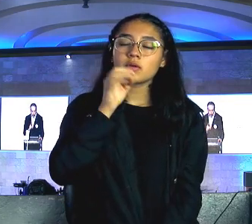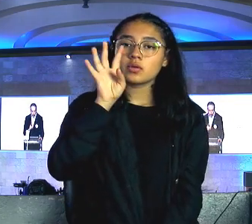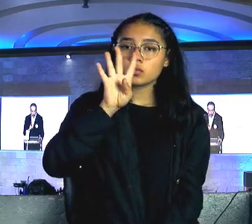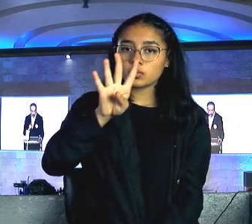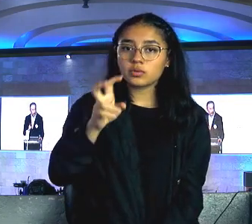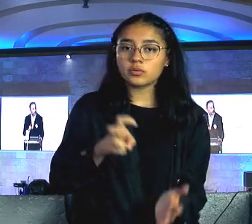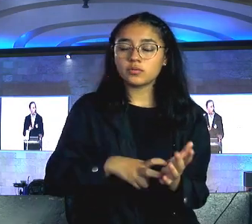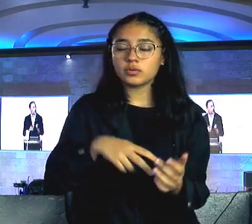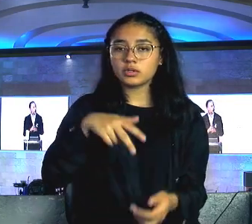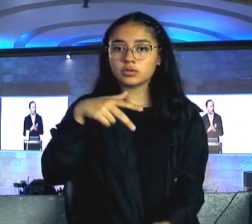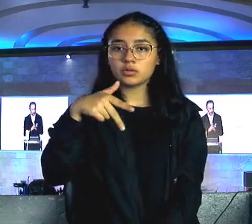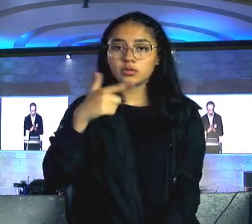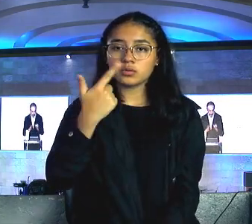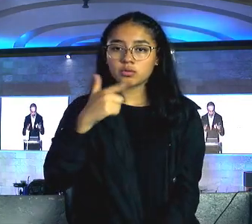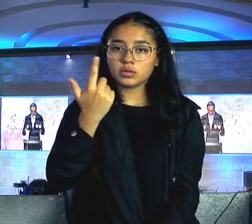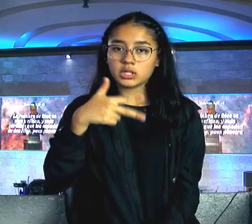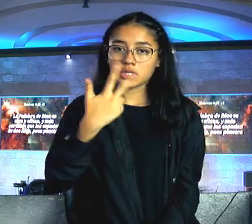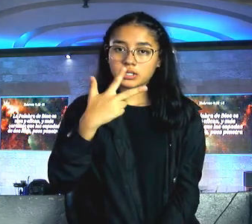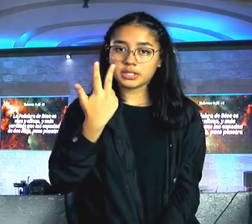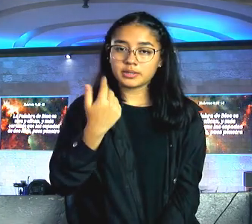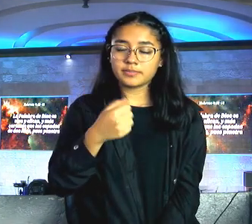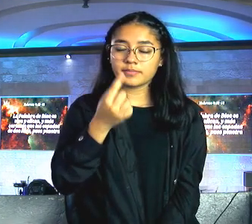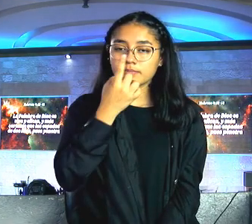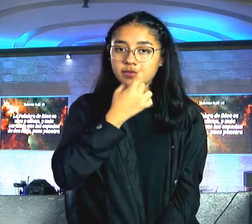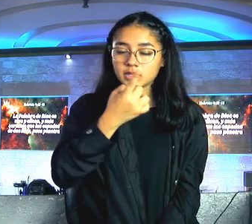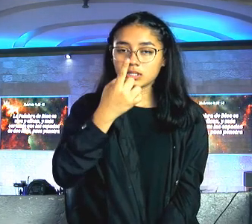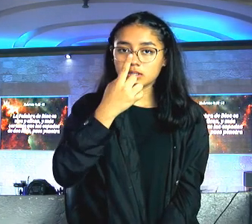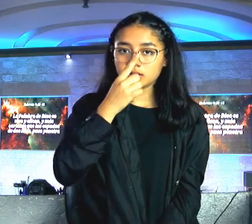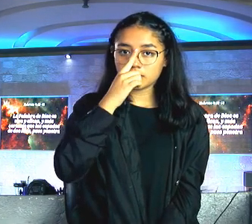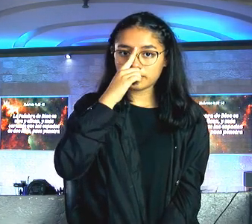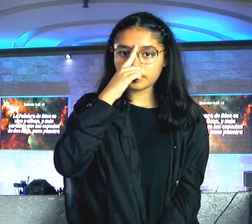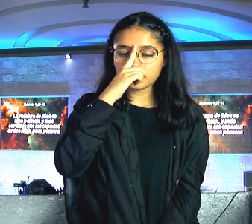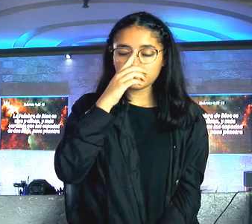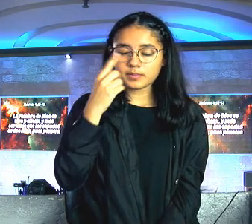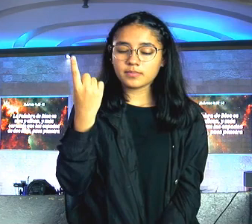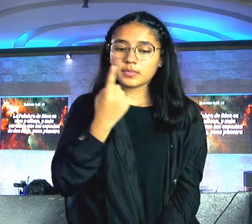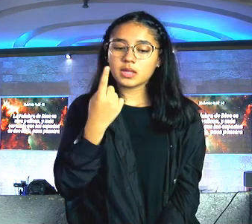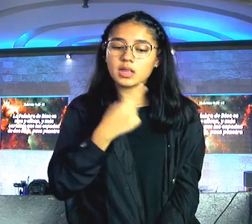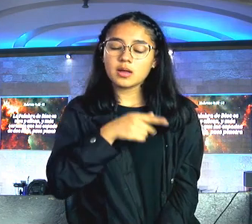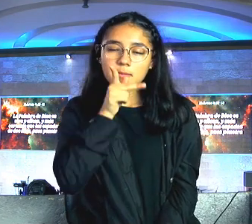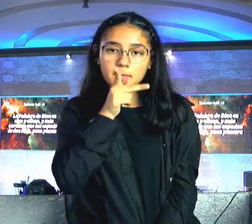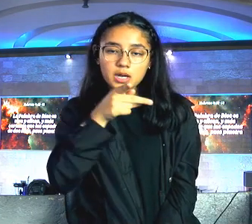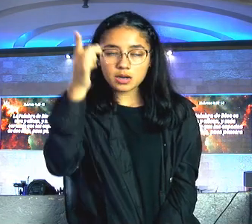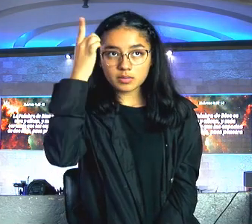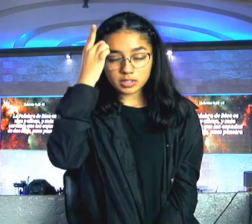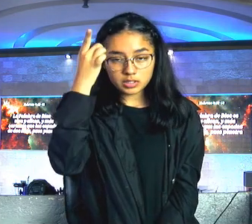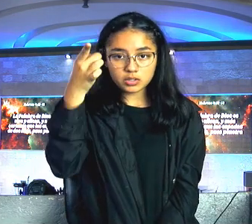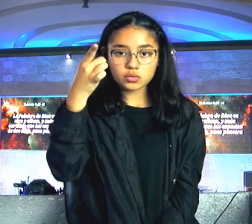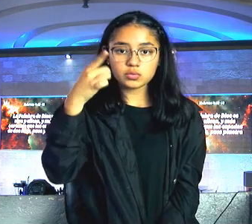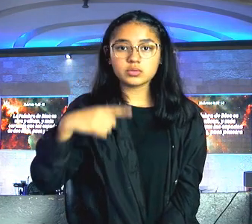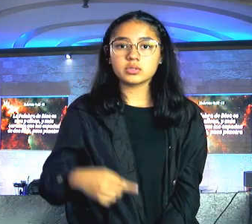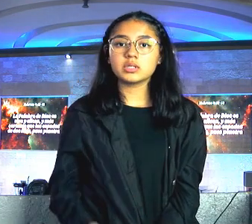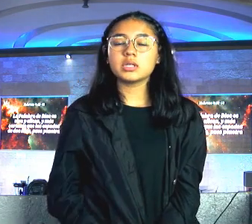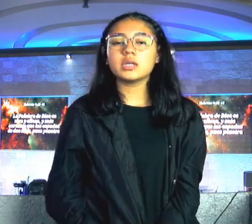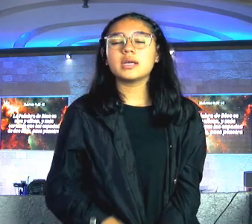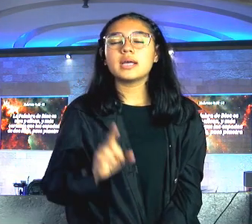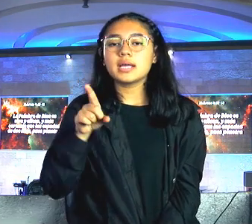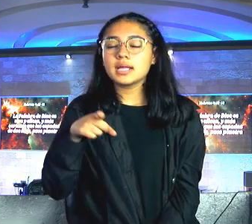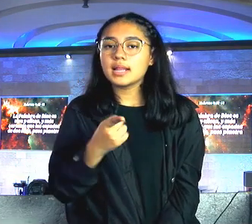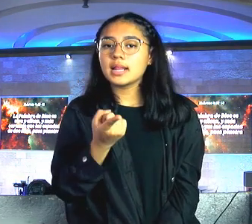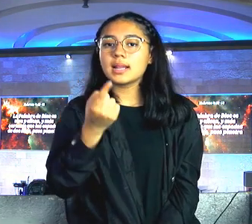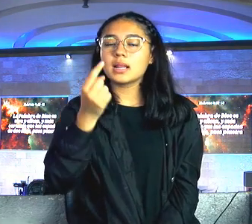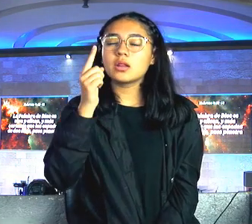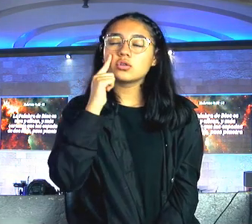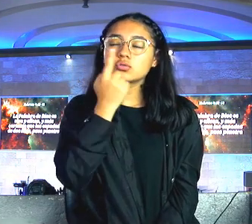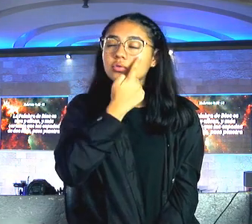12 y versículo 13. Y aquí vamos a ver cómo la palabra de Dios se vuelve los ojos de Dios hacia